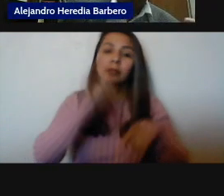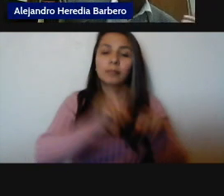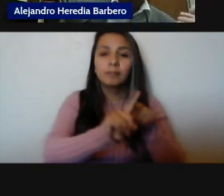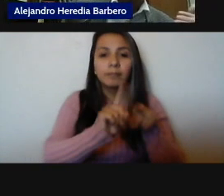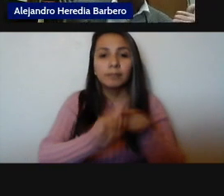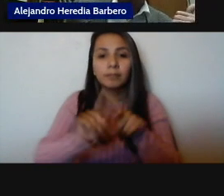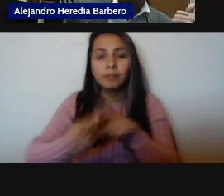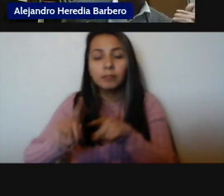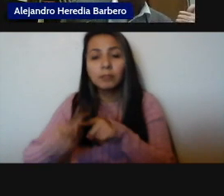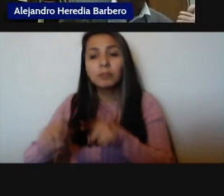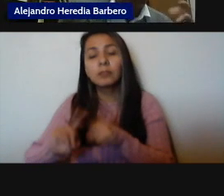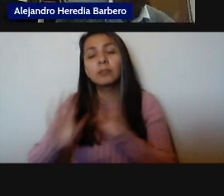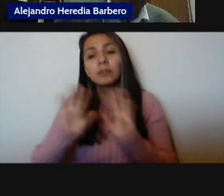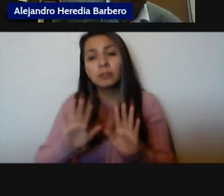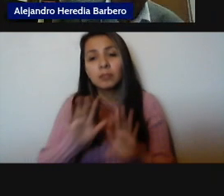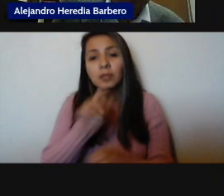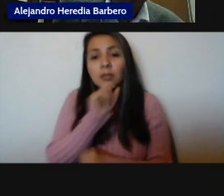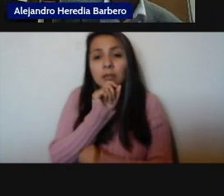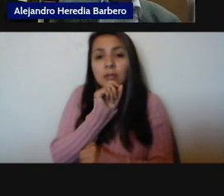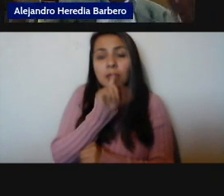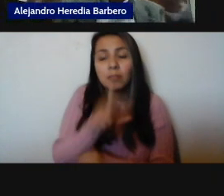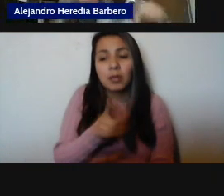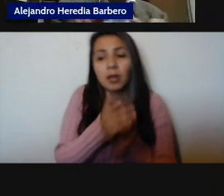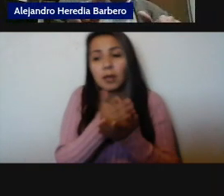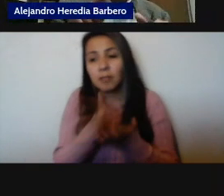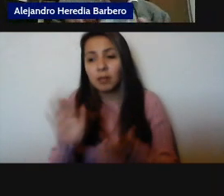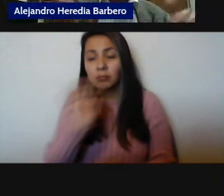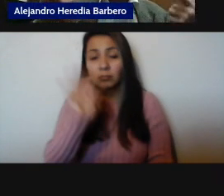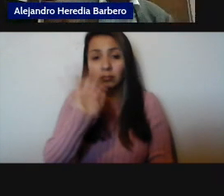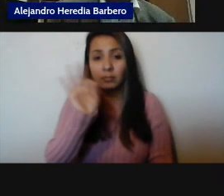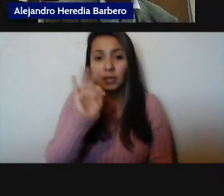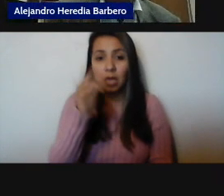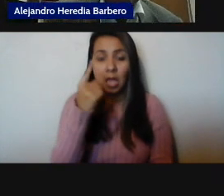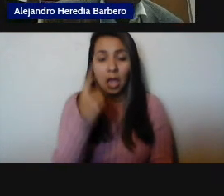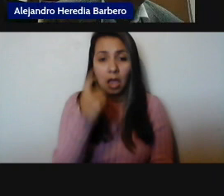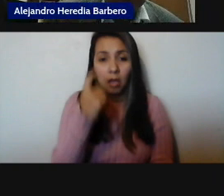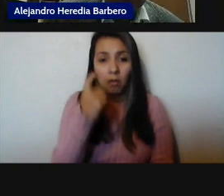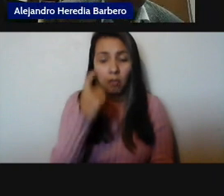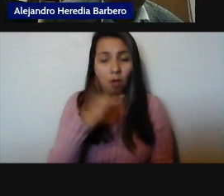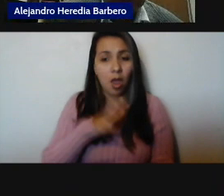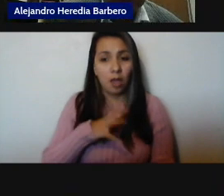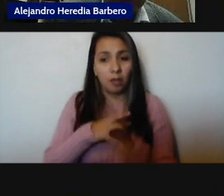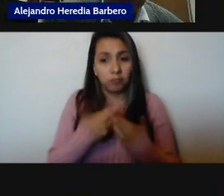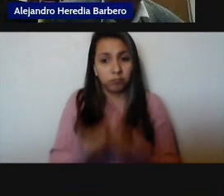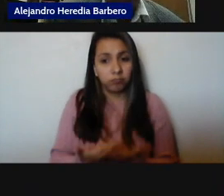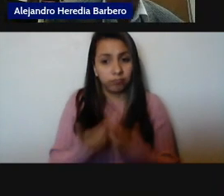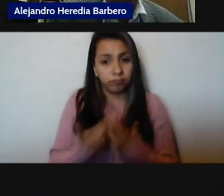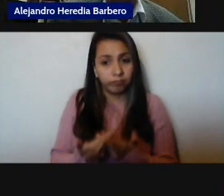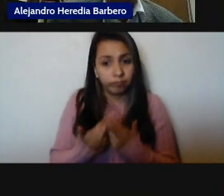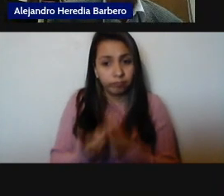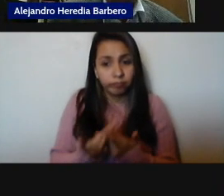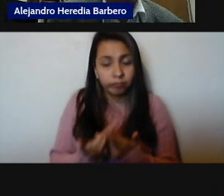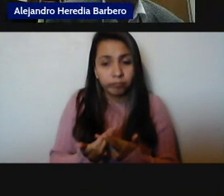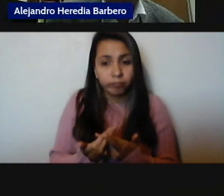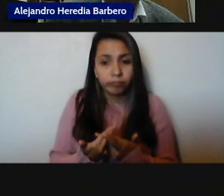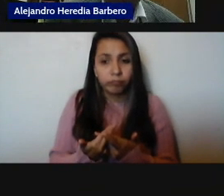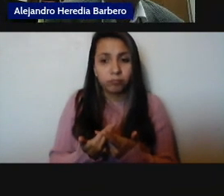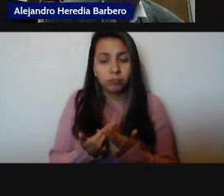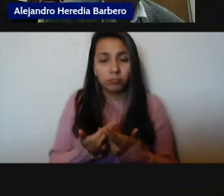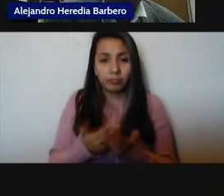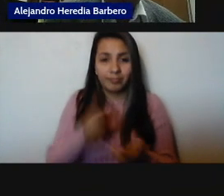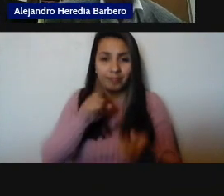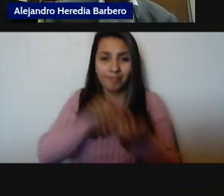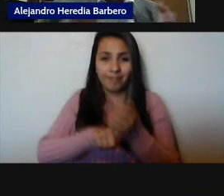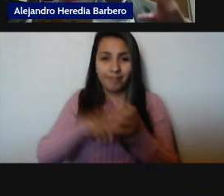de mayores masas moleculares y complejidades estructurales, pero por otro lado también, si tenemos cantidades de agua